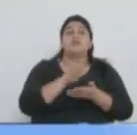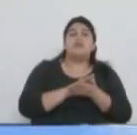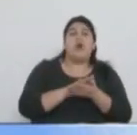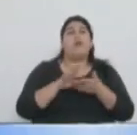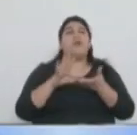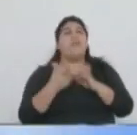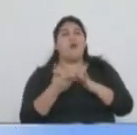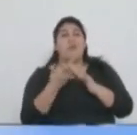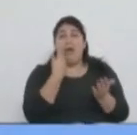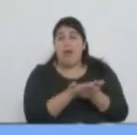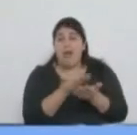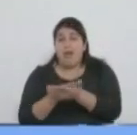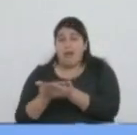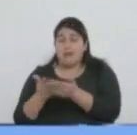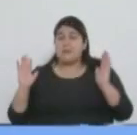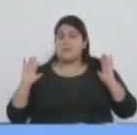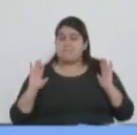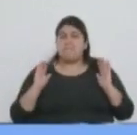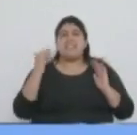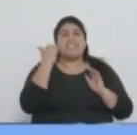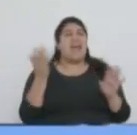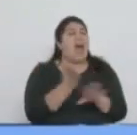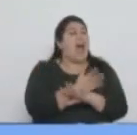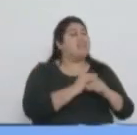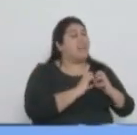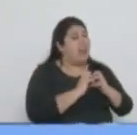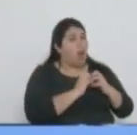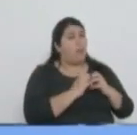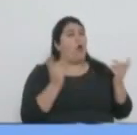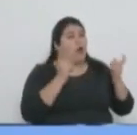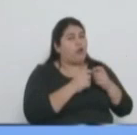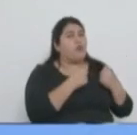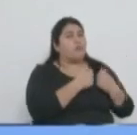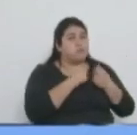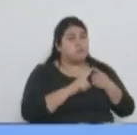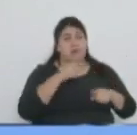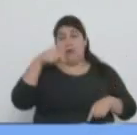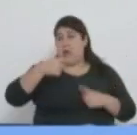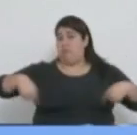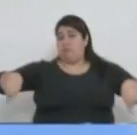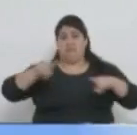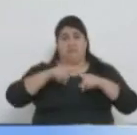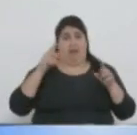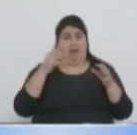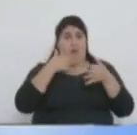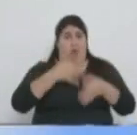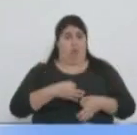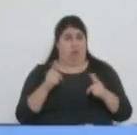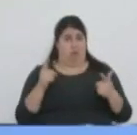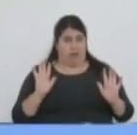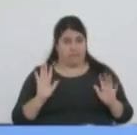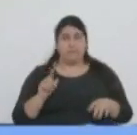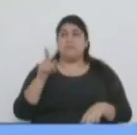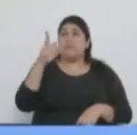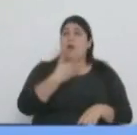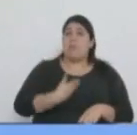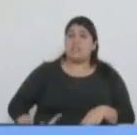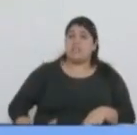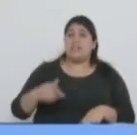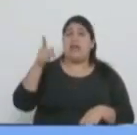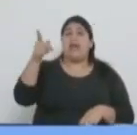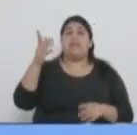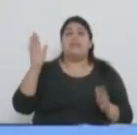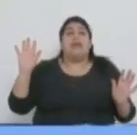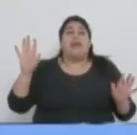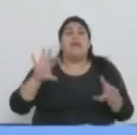juego, lo que se acordó en labor, esta bancada lo cumple. Ahora, si tenemos un presidente que anda perdido por